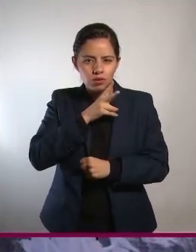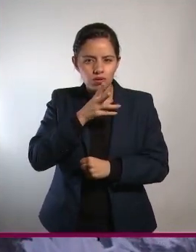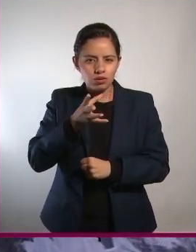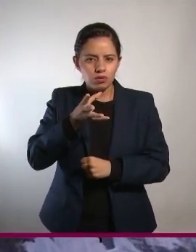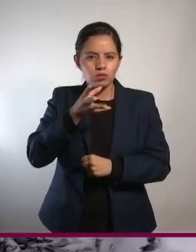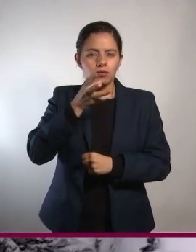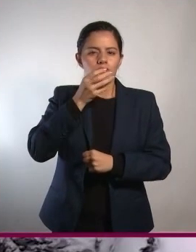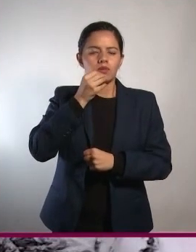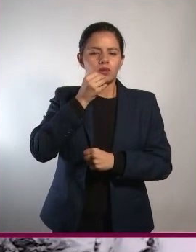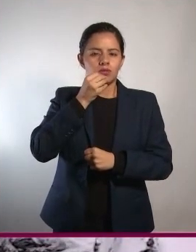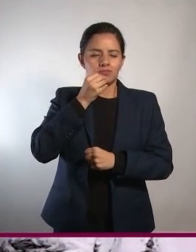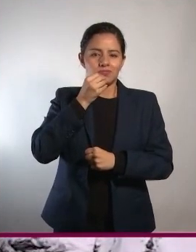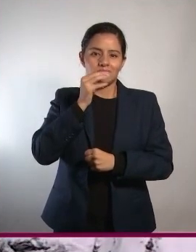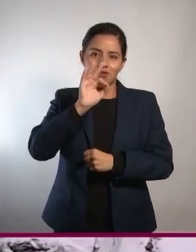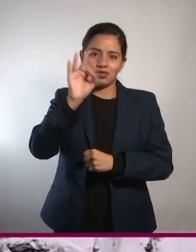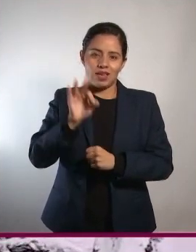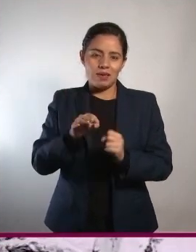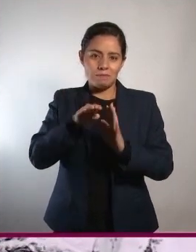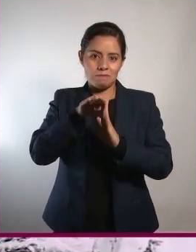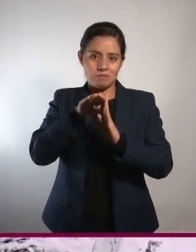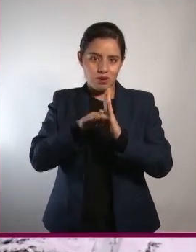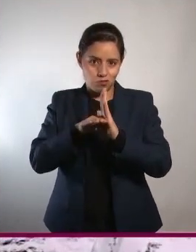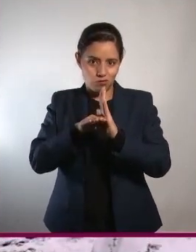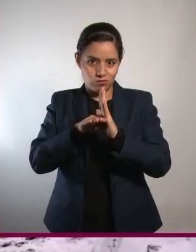es menor que la que ocurre a nivel del mar.